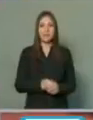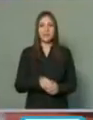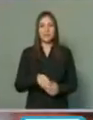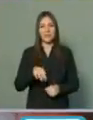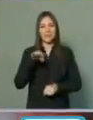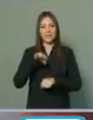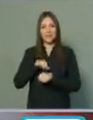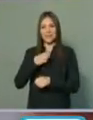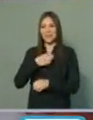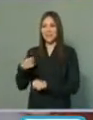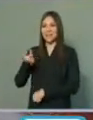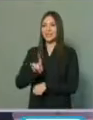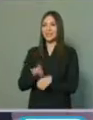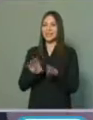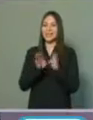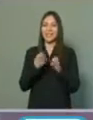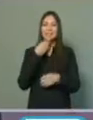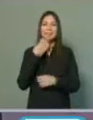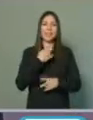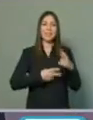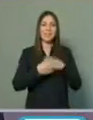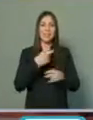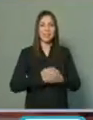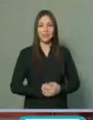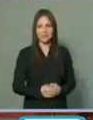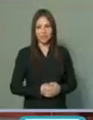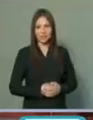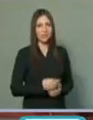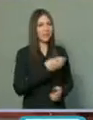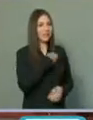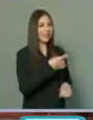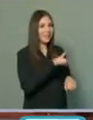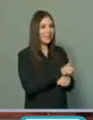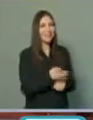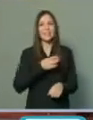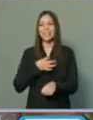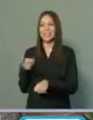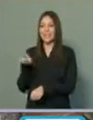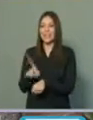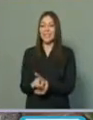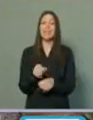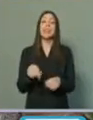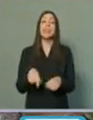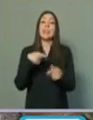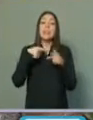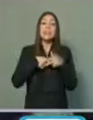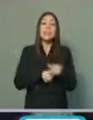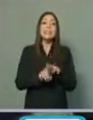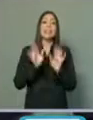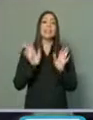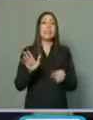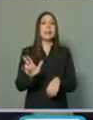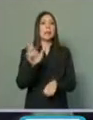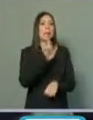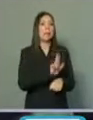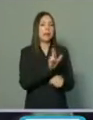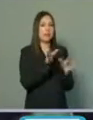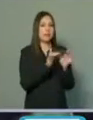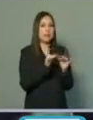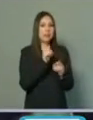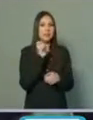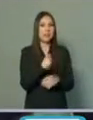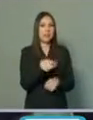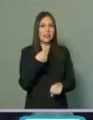doctor, muy buenos días, ¿cómo está? Bienvenido. Bienvenido. Buenos días, ¿qué tal? Pues qué mejor que empezar este martes platicando de este padecimiento,